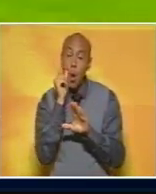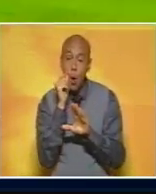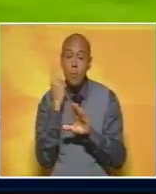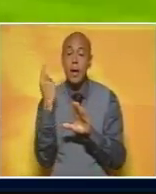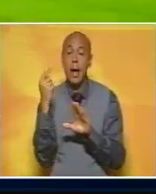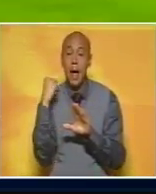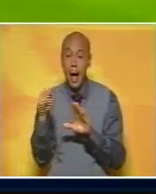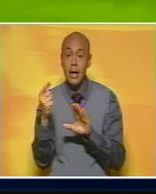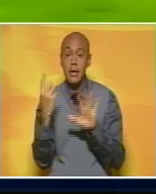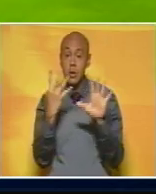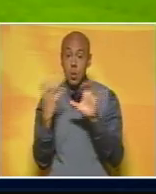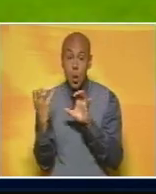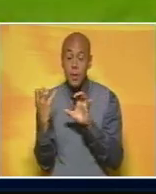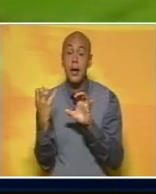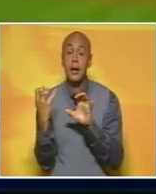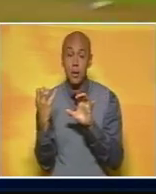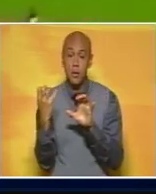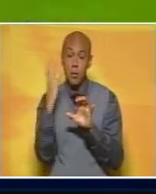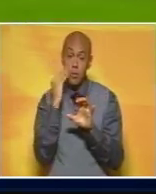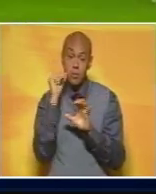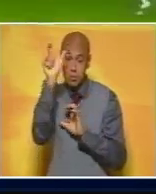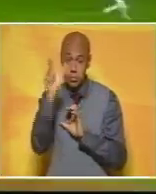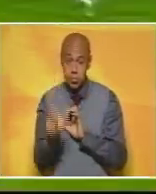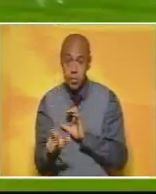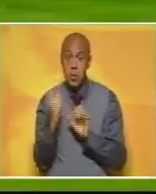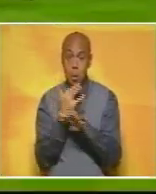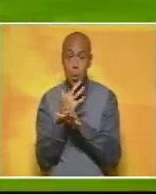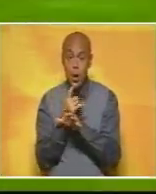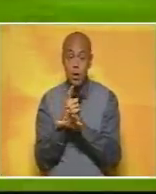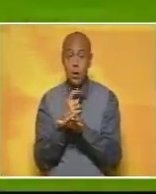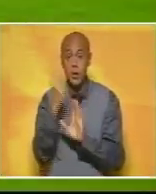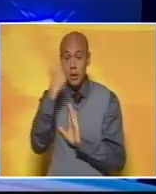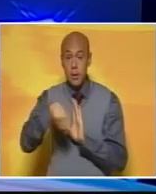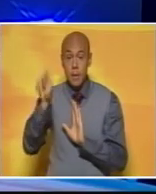jugador que logra tan importante hazaña en la Liga Venezolana del Béisbol.